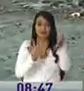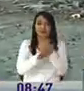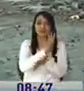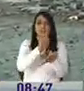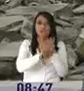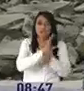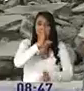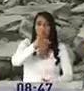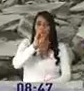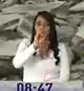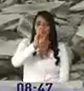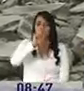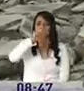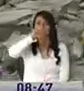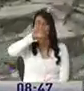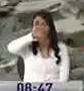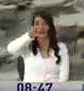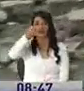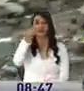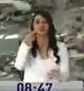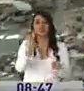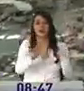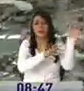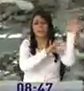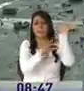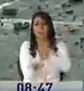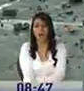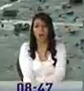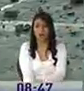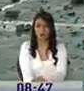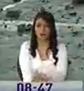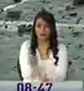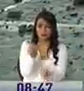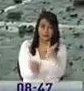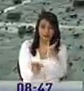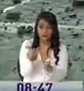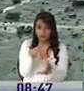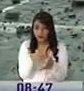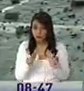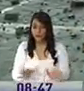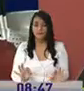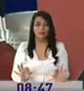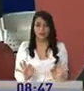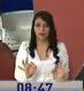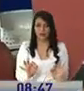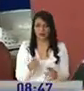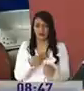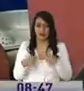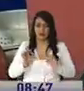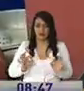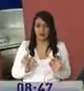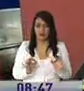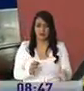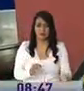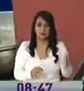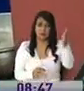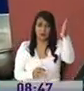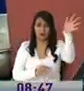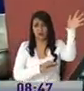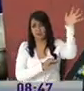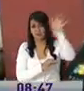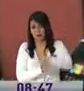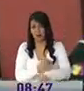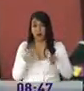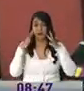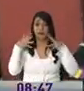Cornejo Rosales colapsó sin causar daños a los estudiantes la pared se fue toda al suelo y los profesores